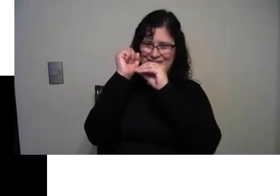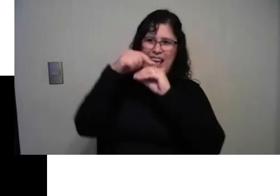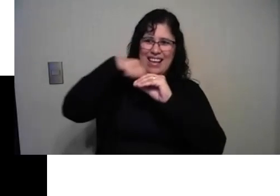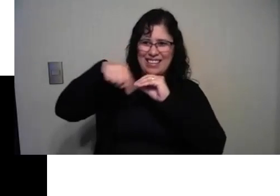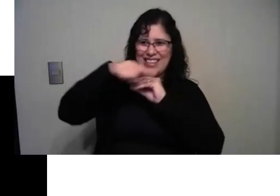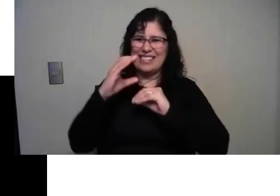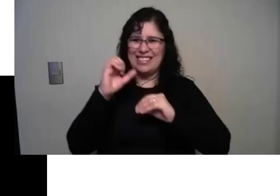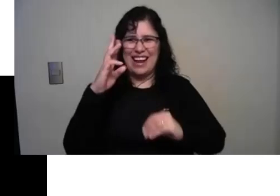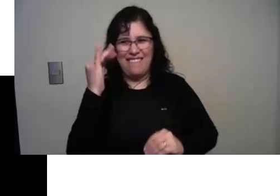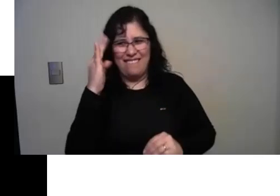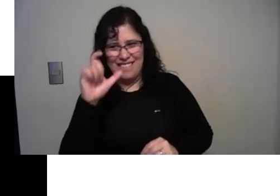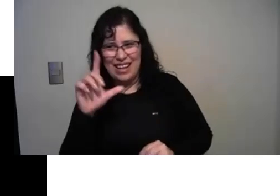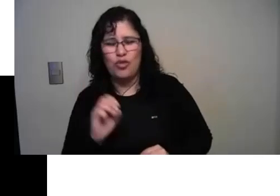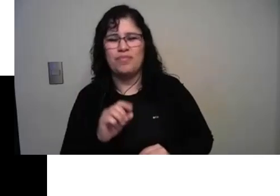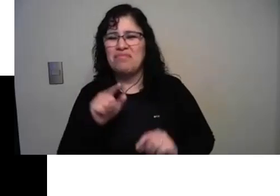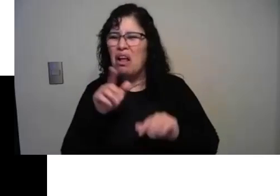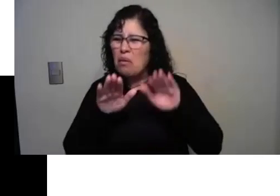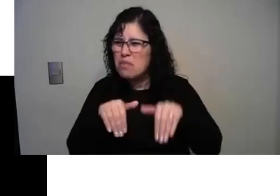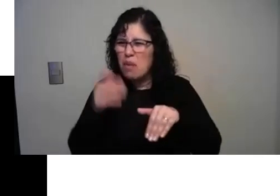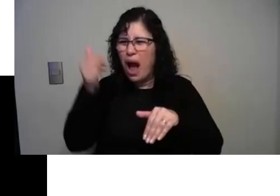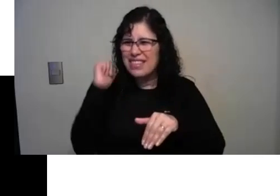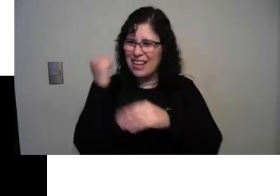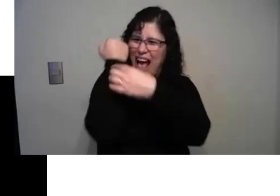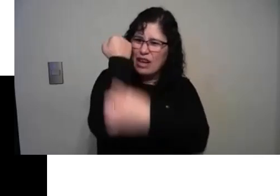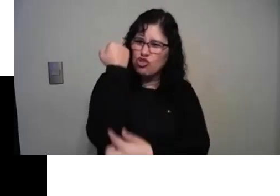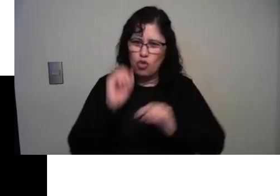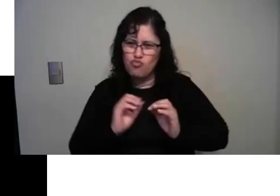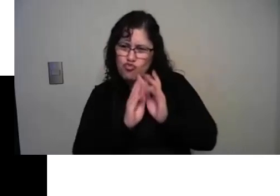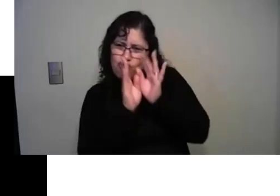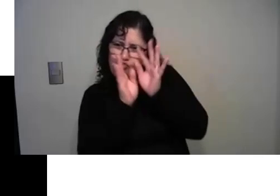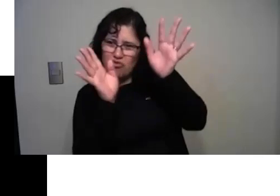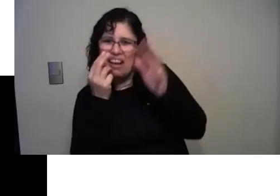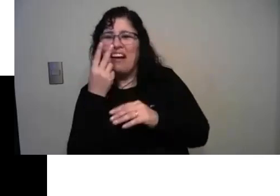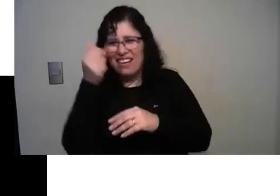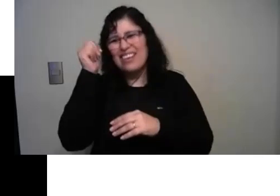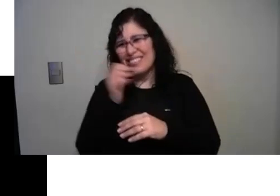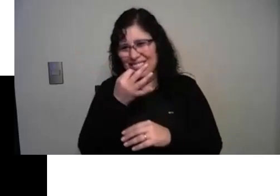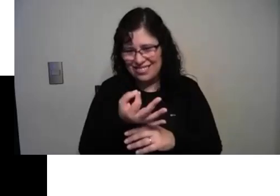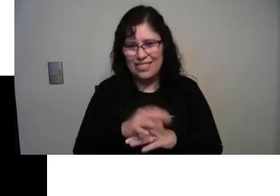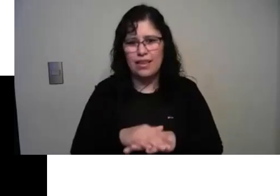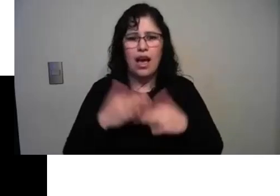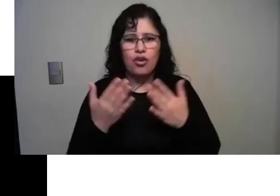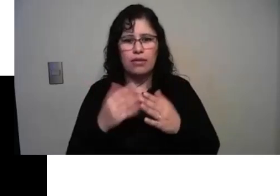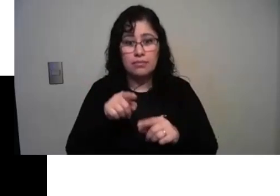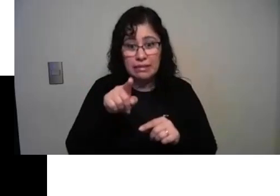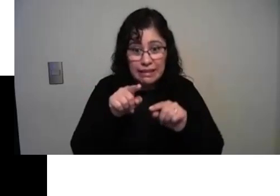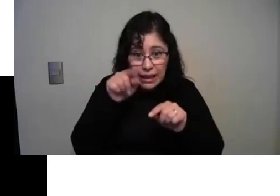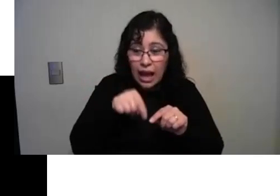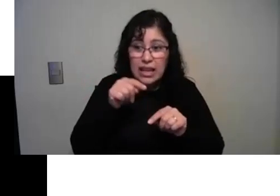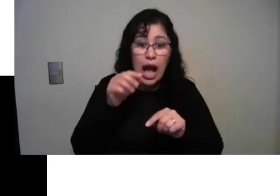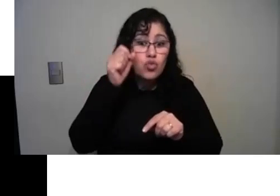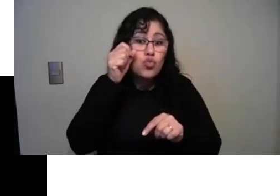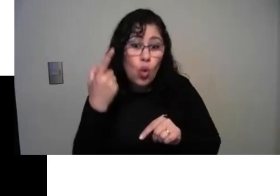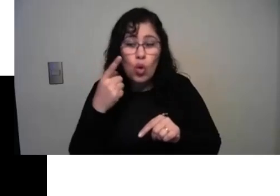hablábamos el día de ayer, ¿ya? Y estas fibras son fibras o ascendentes o descendentes